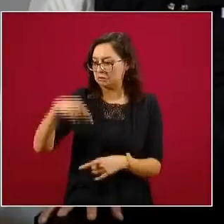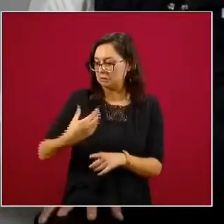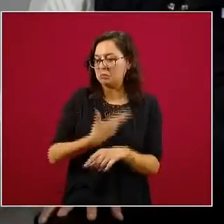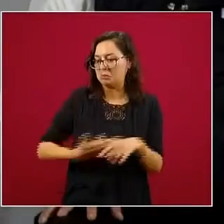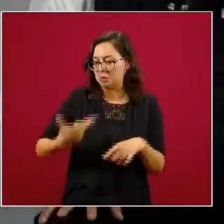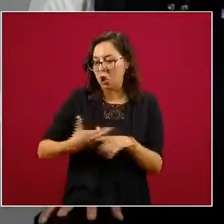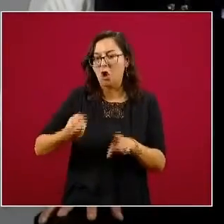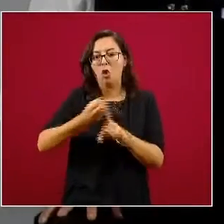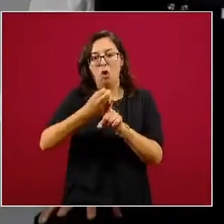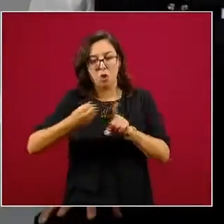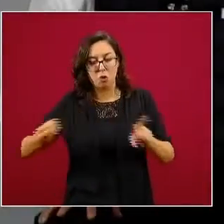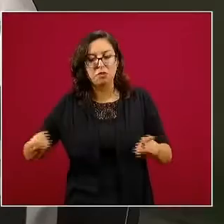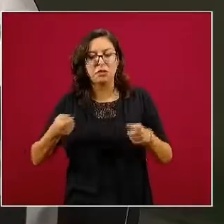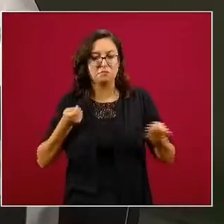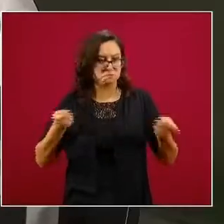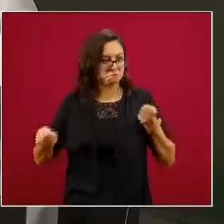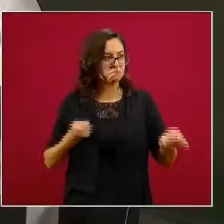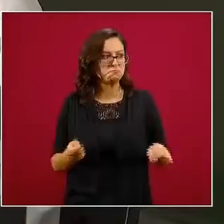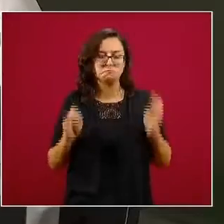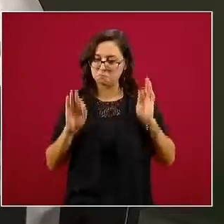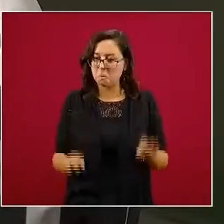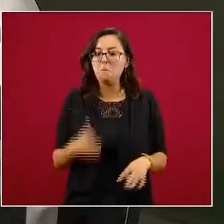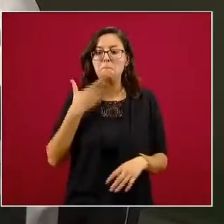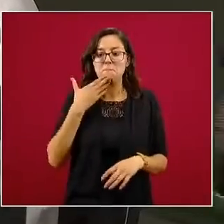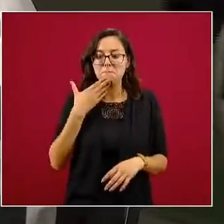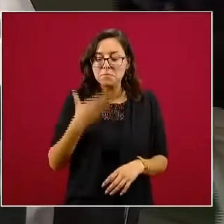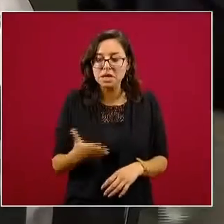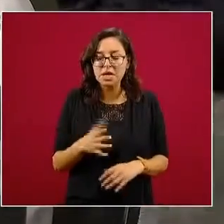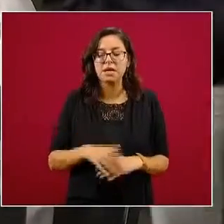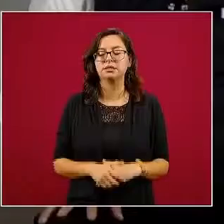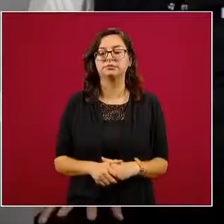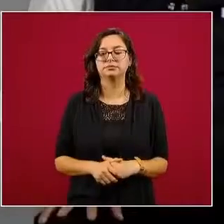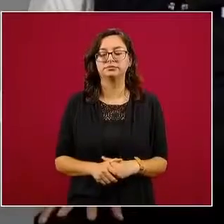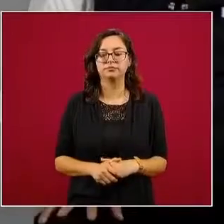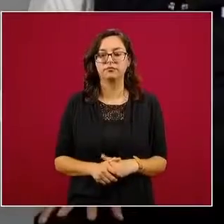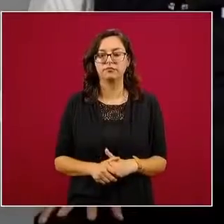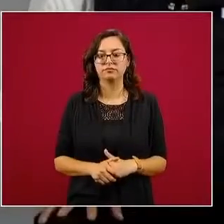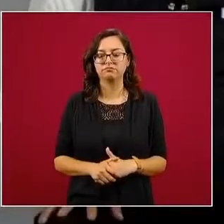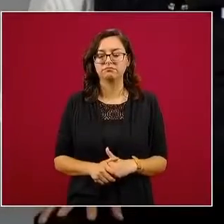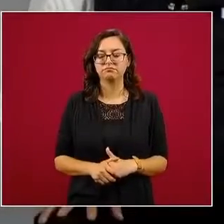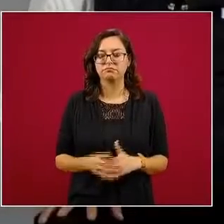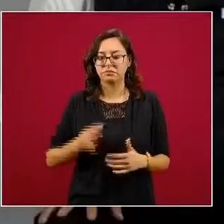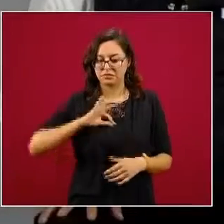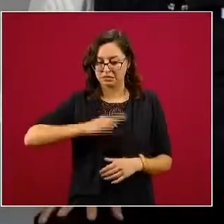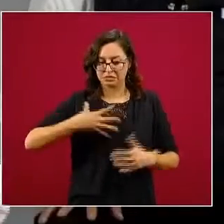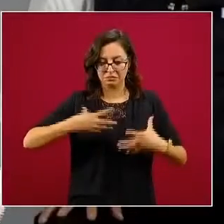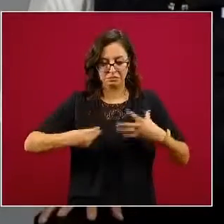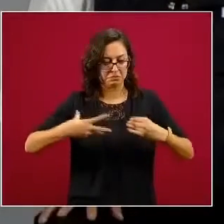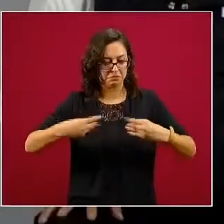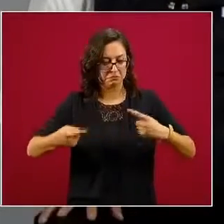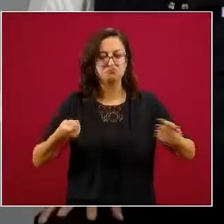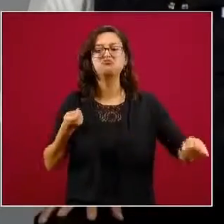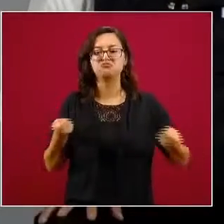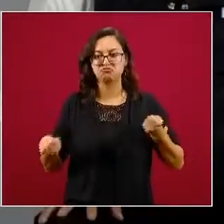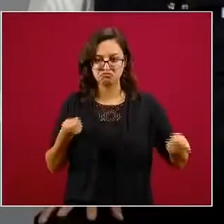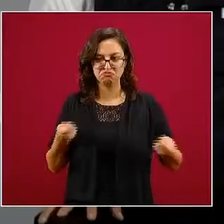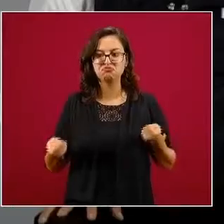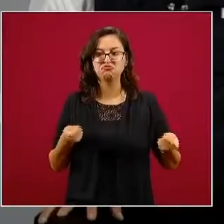extraordinaria. No es así en todos los estados, pero en Puebla sí. Entonces, creo que son muchas medidas y